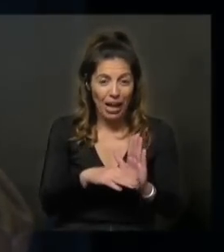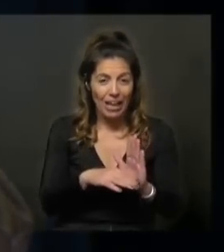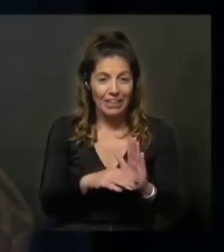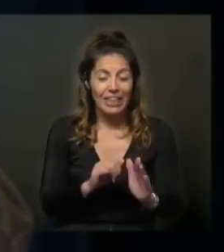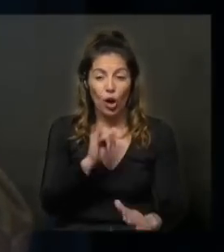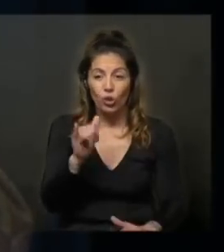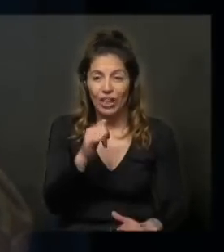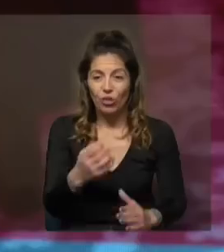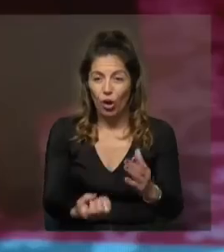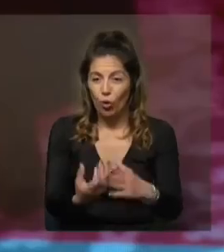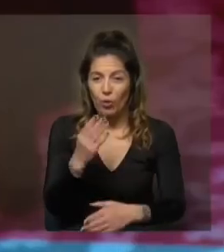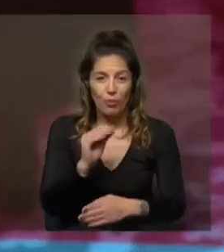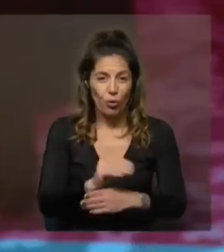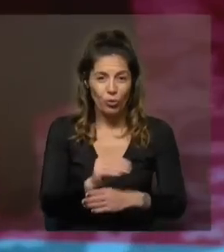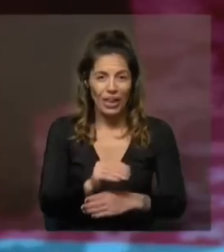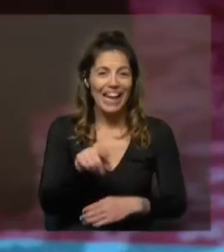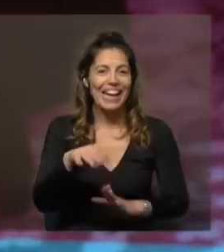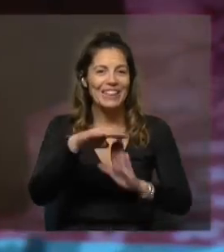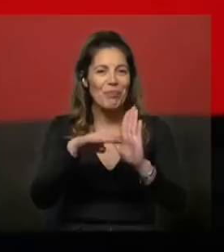cultural Este programa